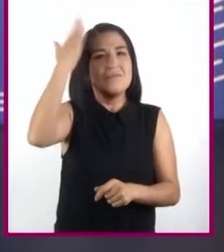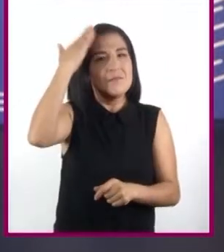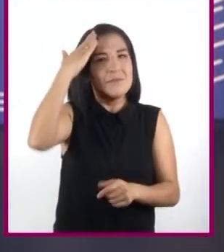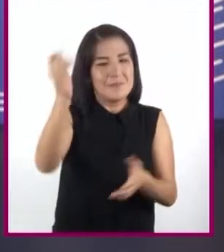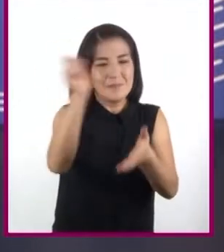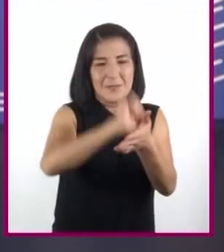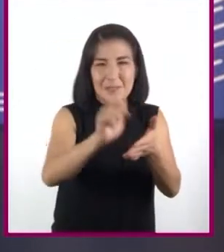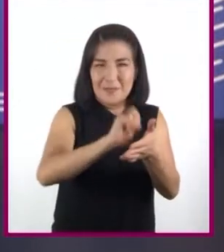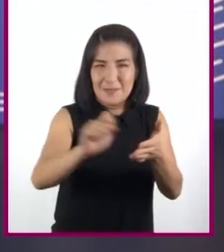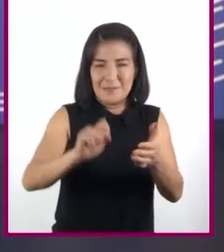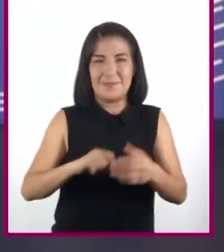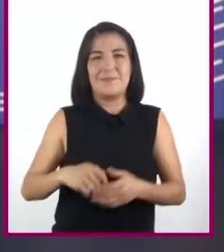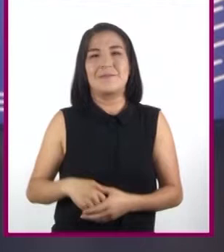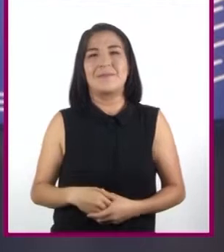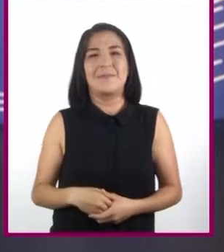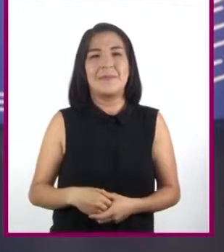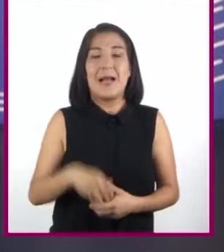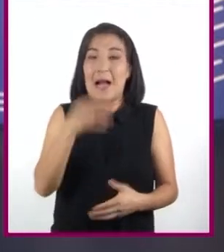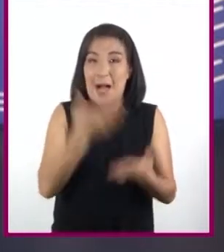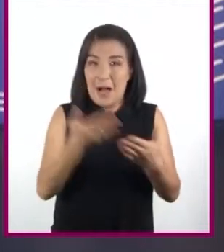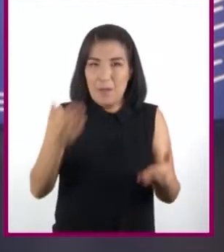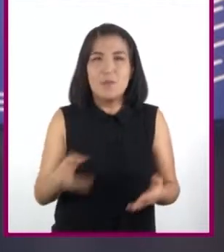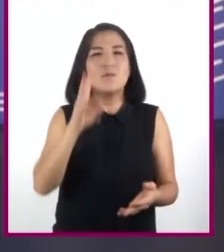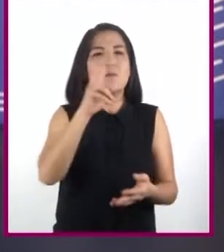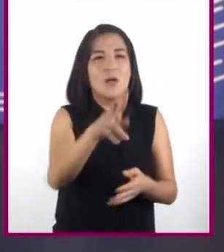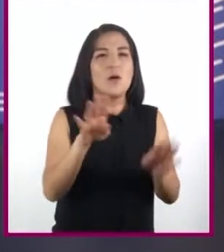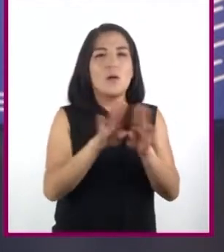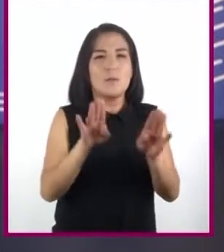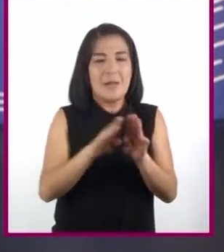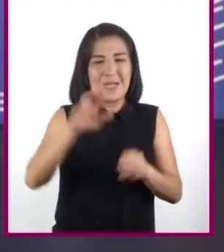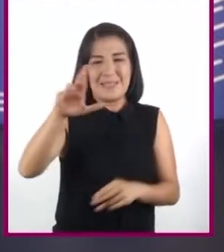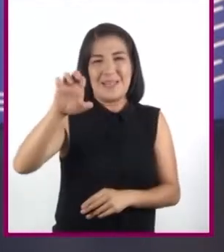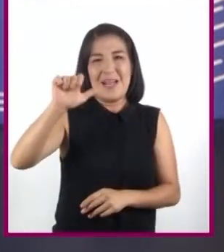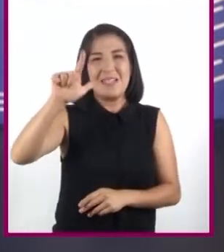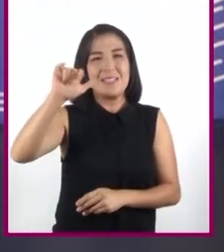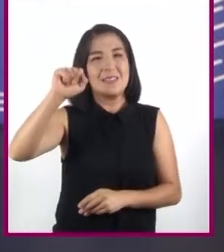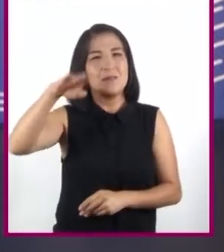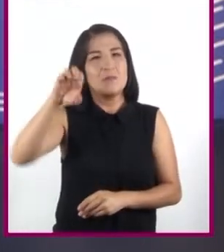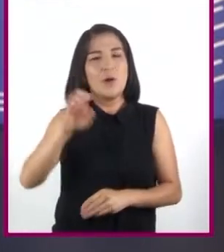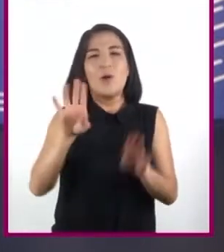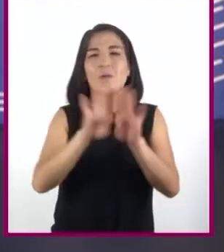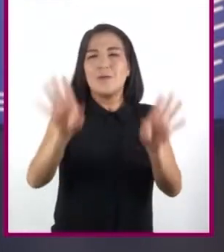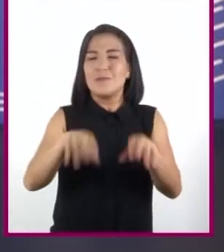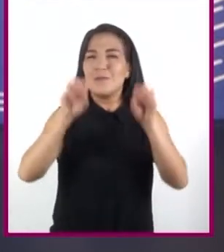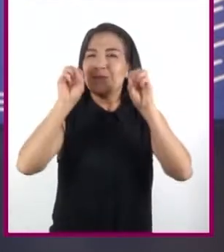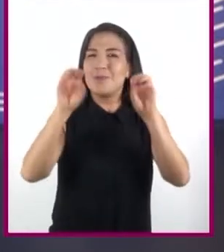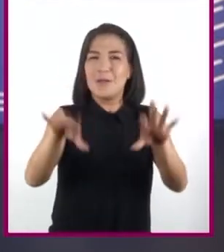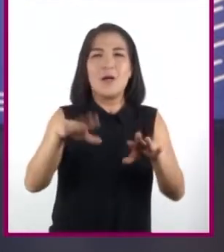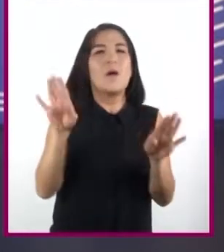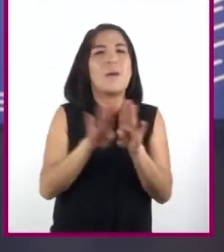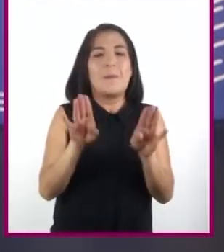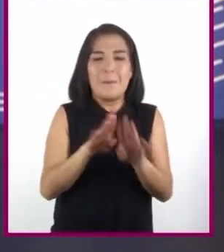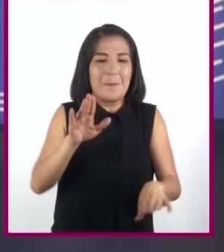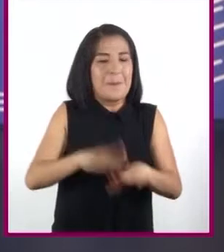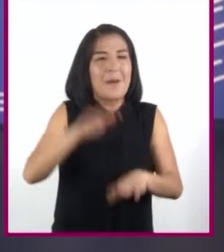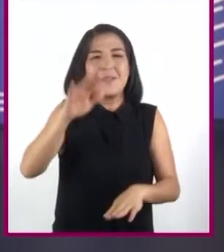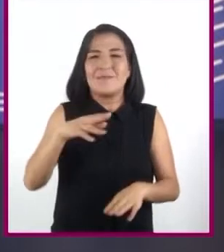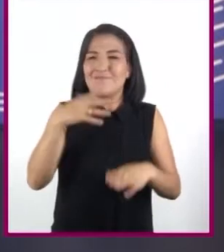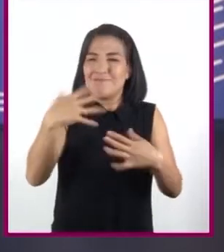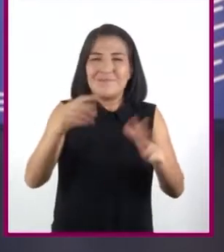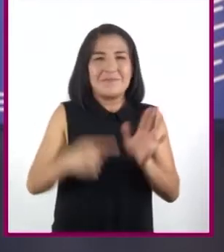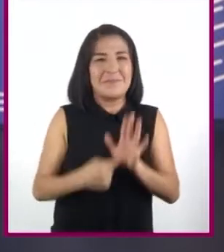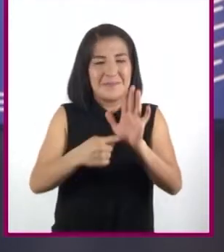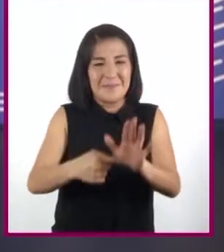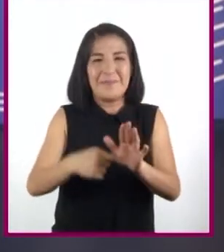representan. En esta ocasión revisaremos el realismo mágico, por ser uno de los movimientos más representativos